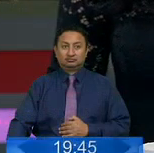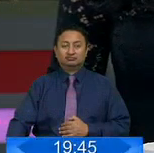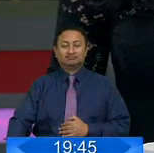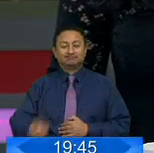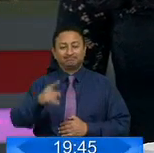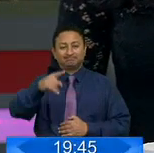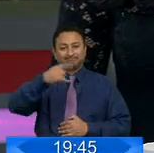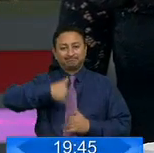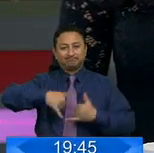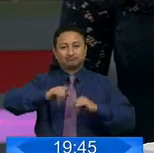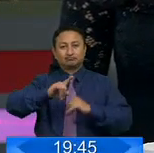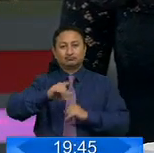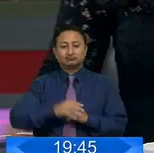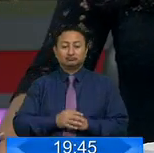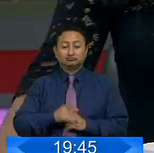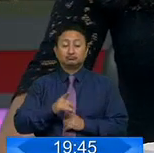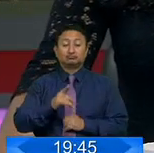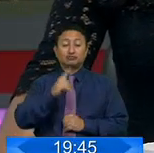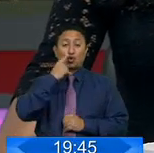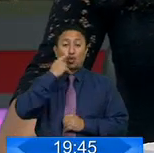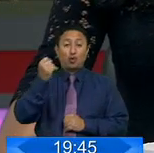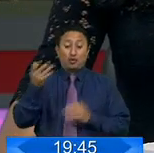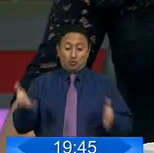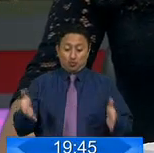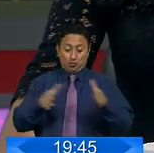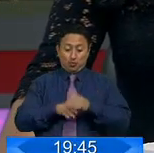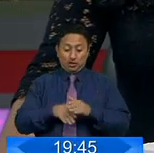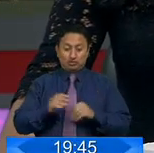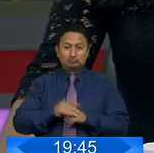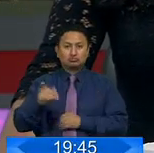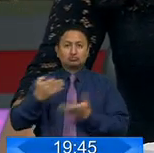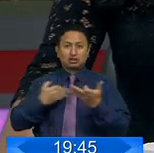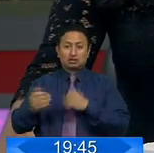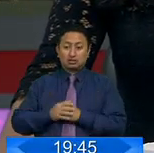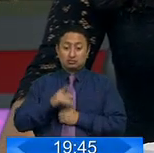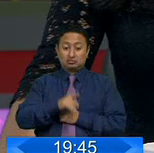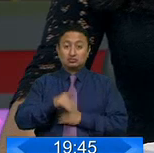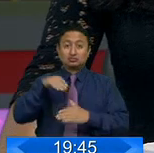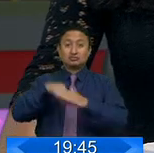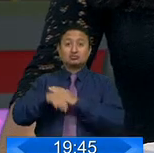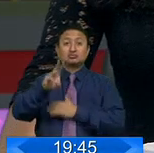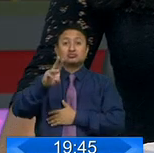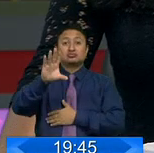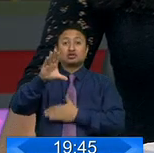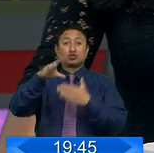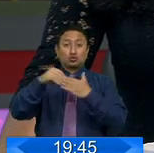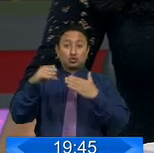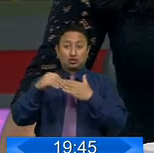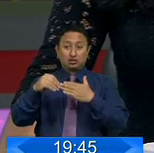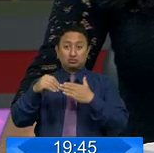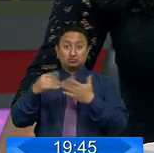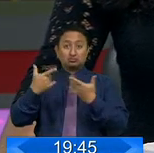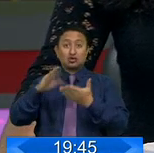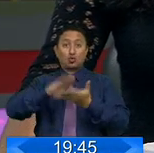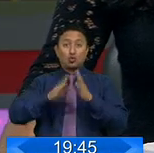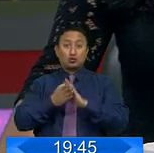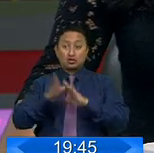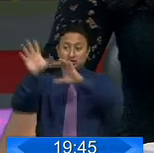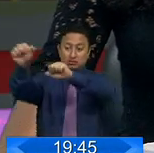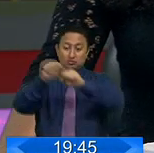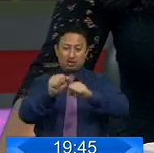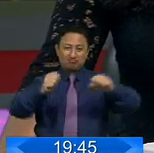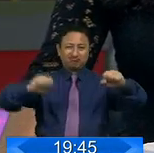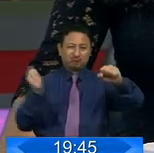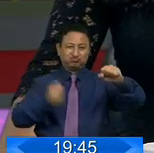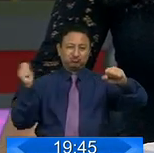Recorremos el país. En Otavalo, un hombre acusado de robar víveres de una tienda por un valor de $65 fue ajusticiado por la comunidad